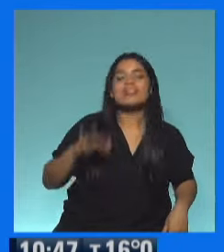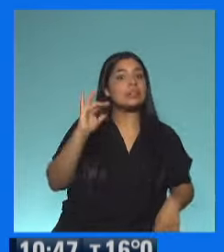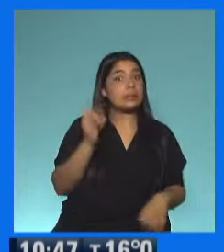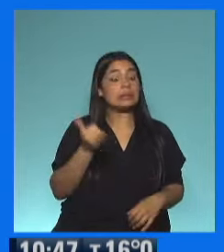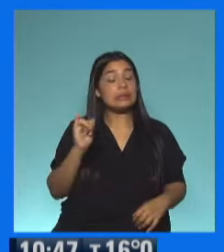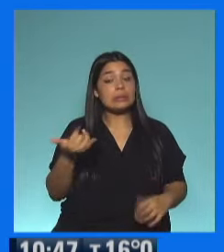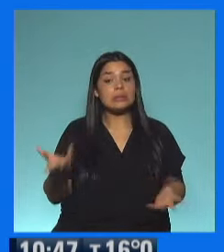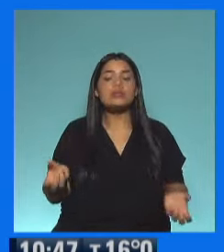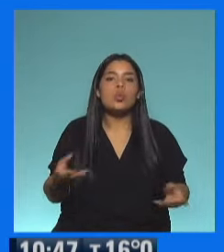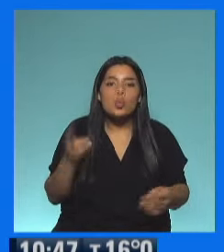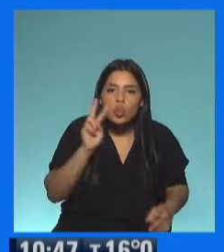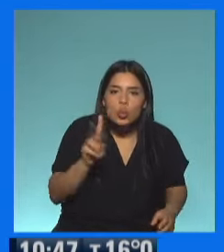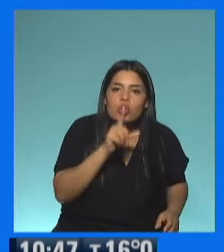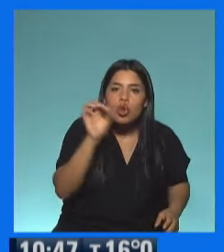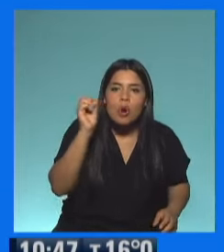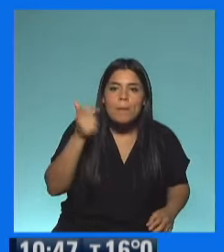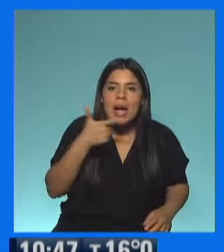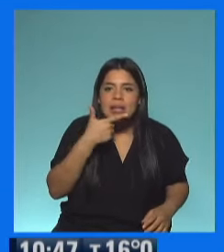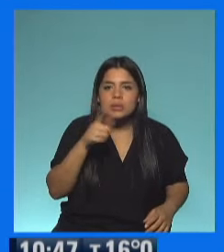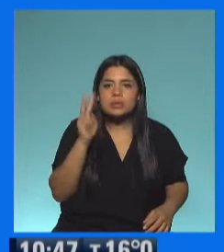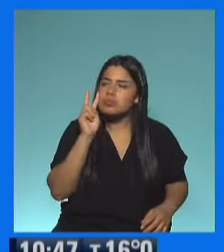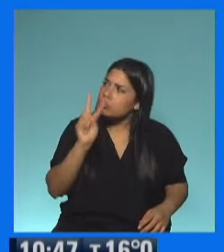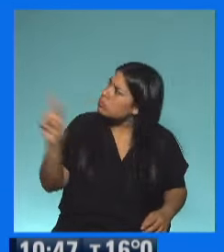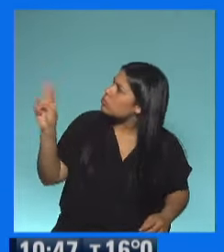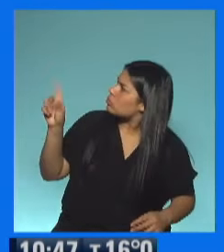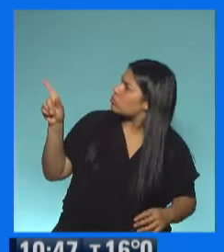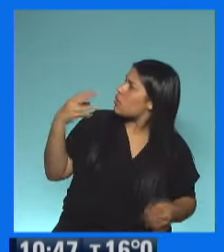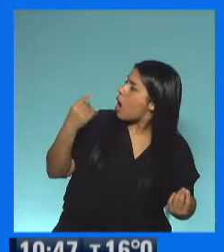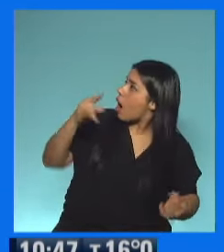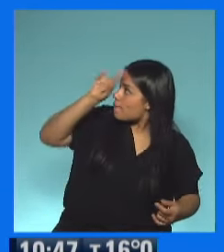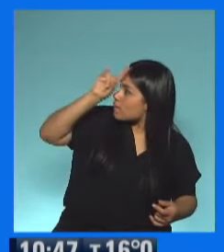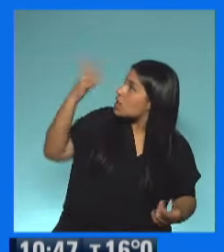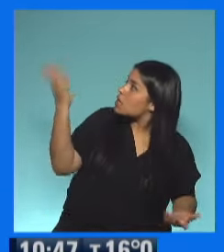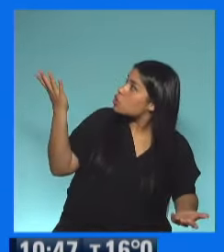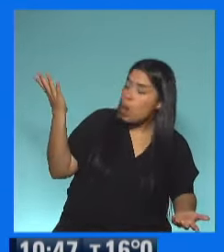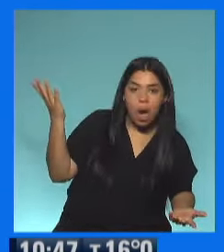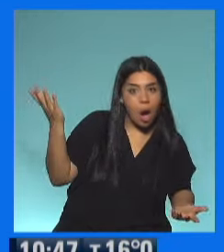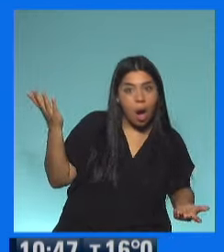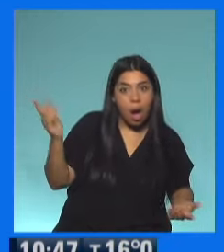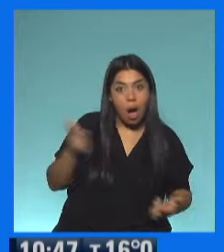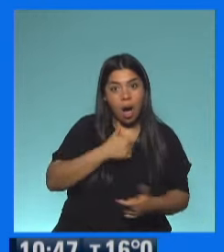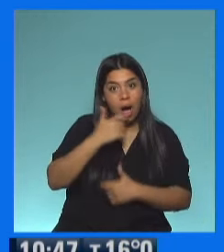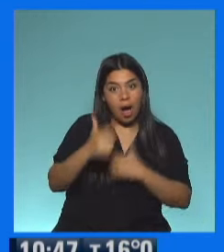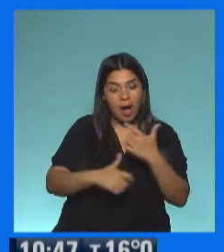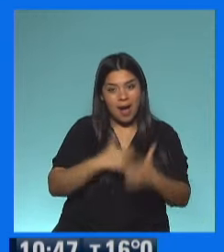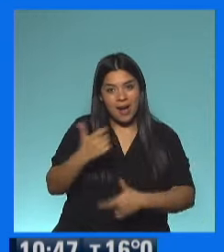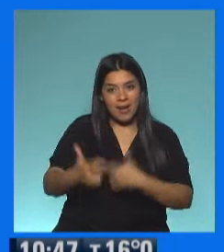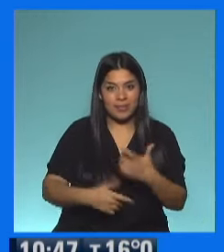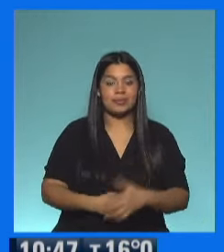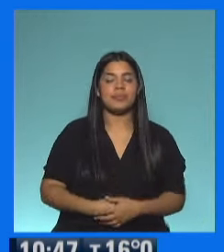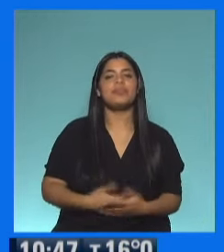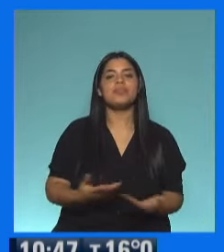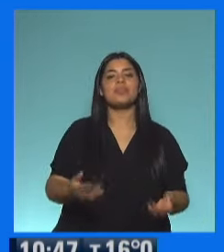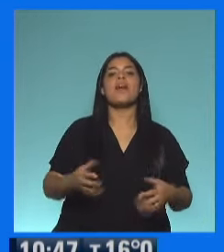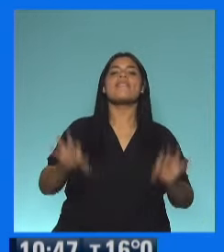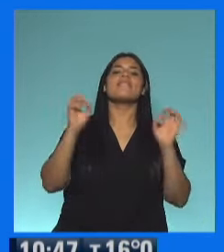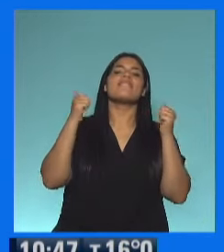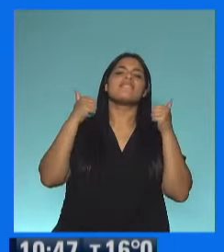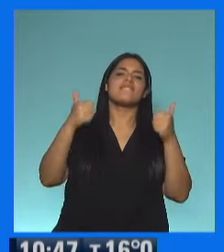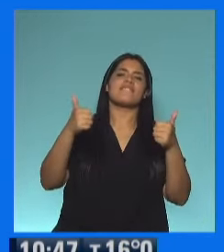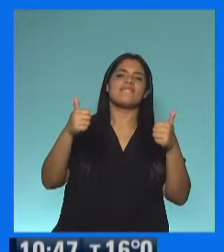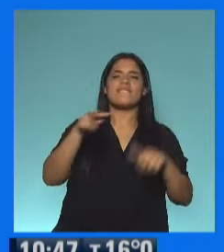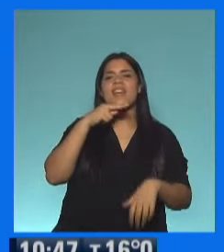Mirá Tomás cómo mira. Tomás mira, sí. Mira y dice, el diablillo, ¿vamos hasta fin de año con carnaval? Sí, le sí, sí. No dijo. Feliz viernes, Emi, Nuria